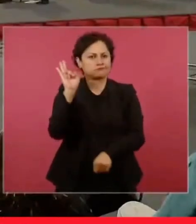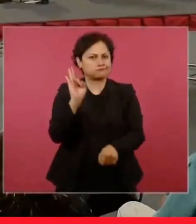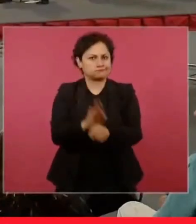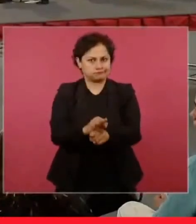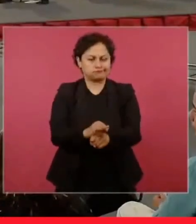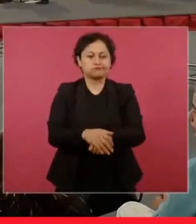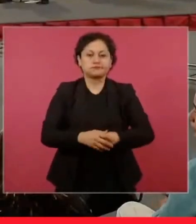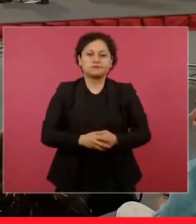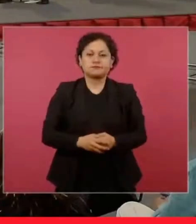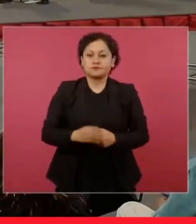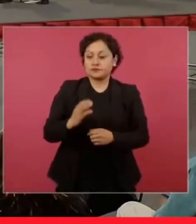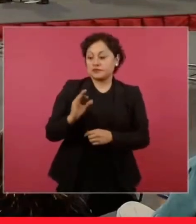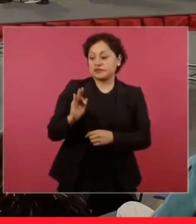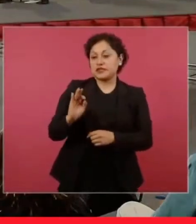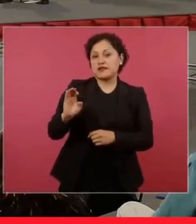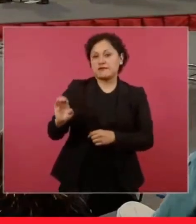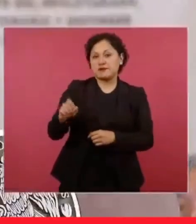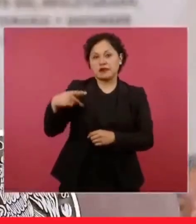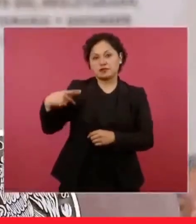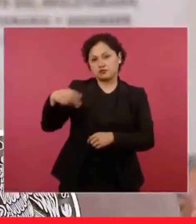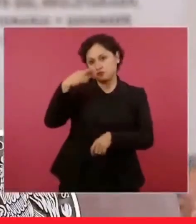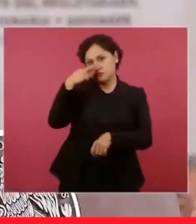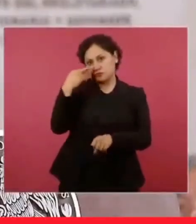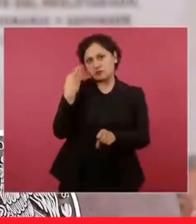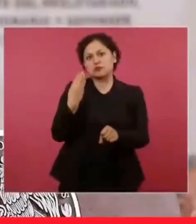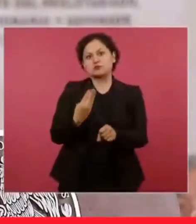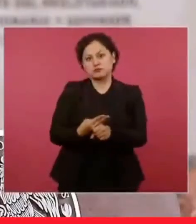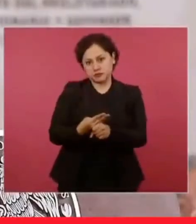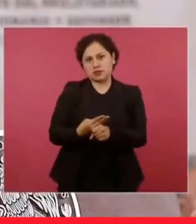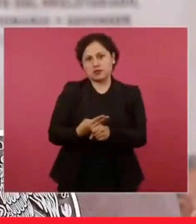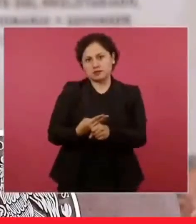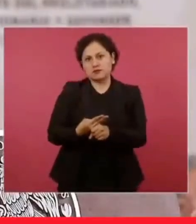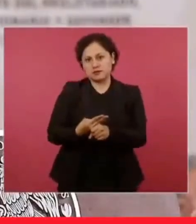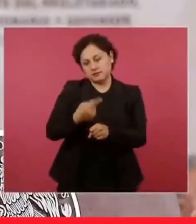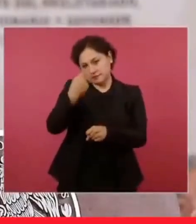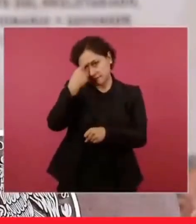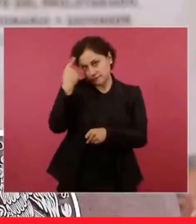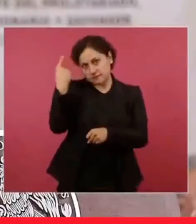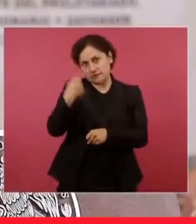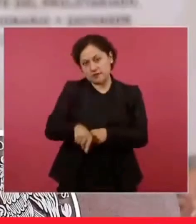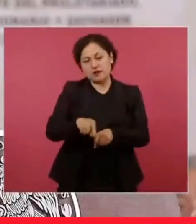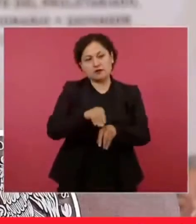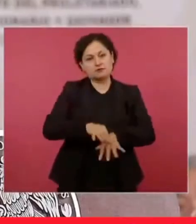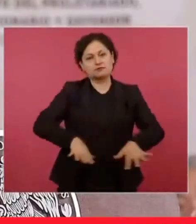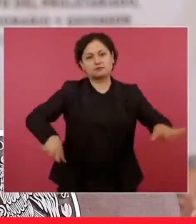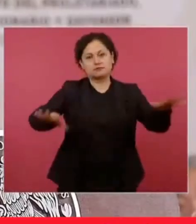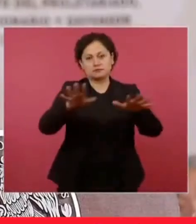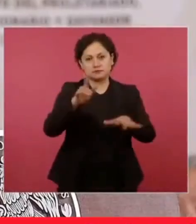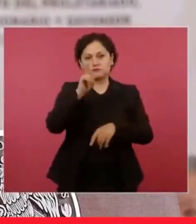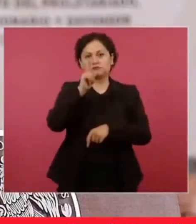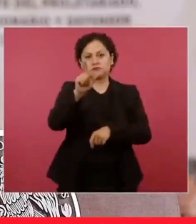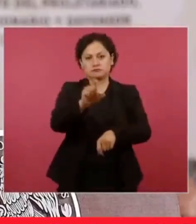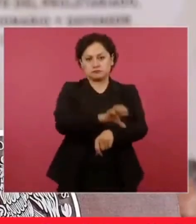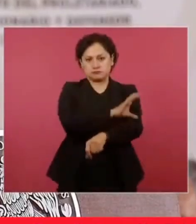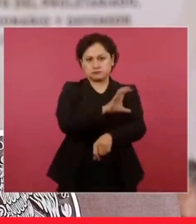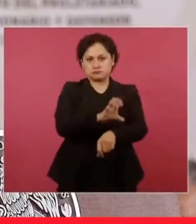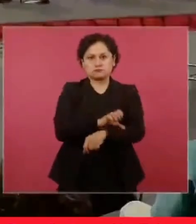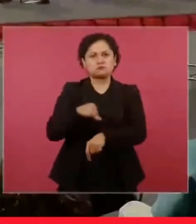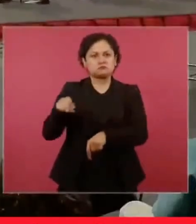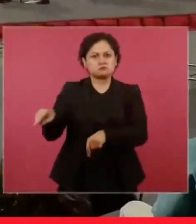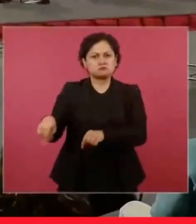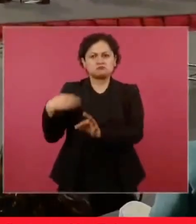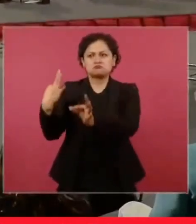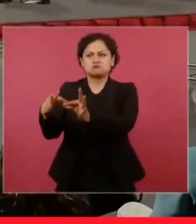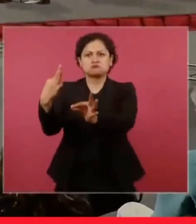a su proporción corresponde en su participación del proceso de generación, restableció todas sus unidades que pudieran haber tenido